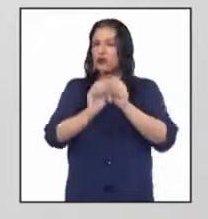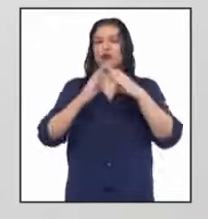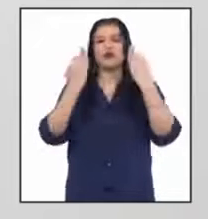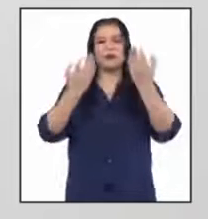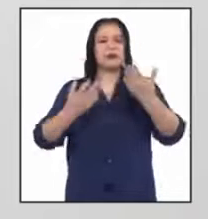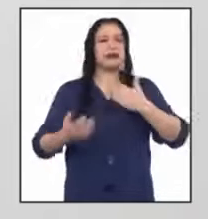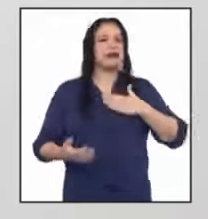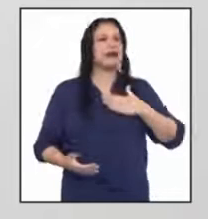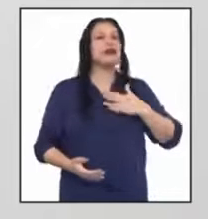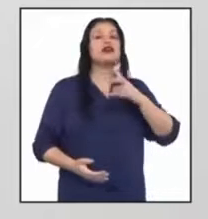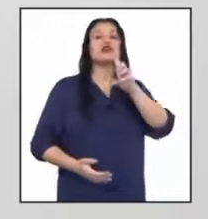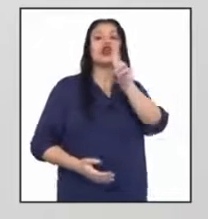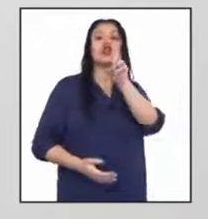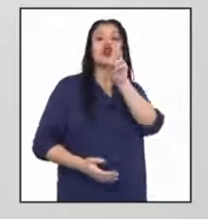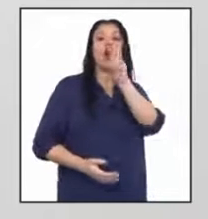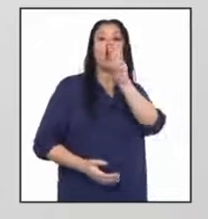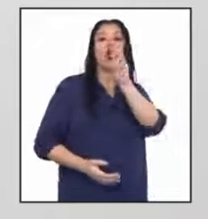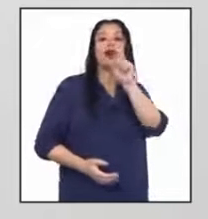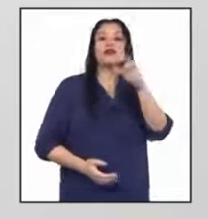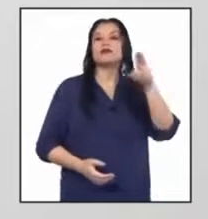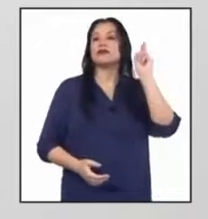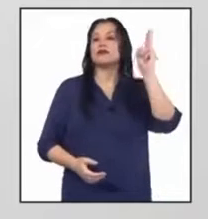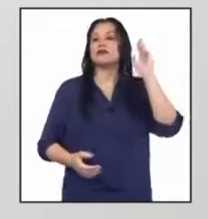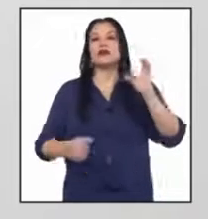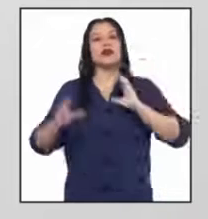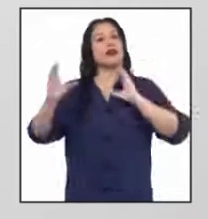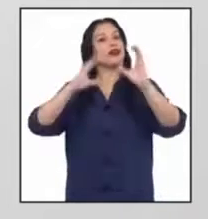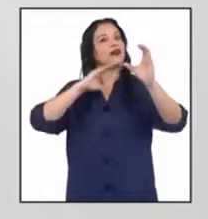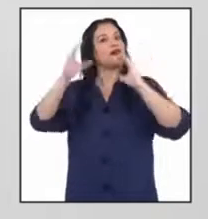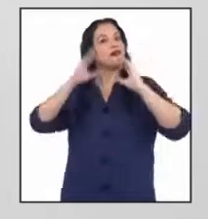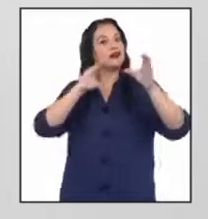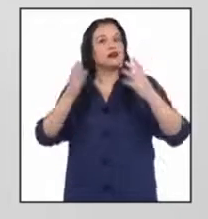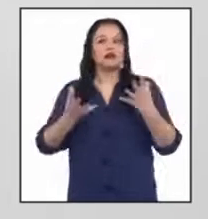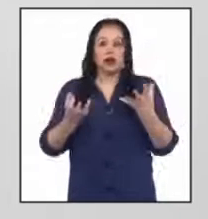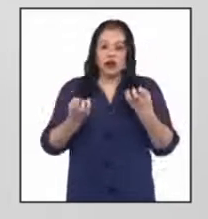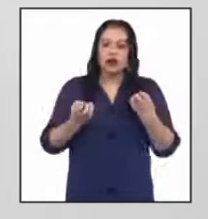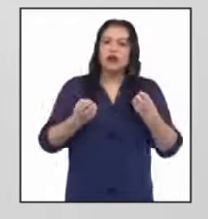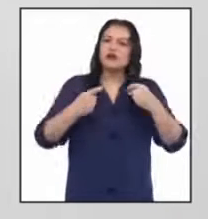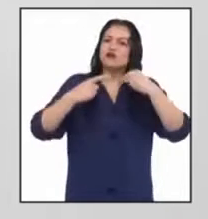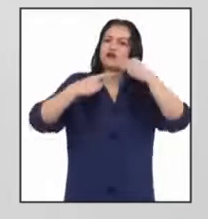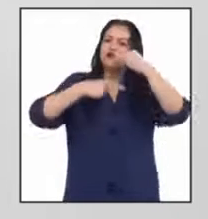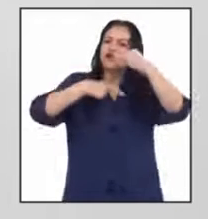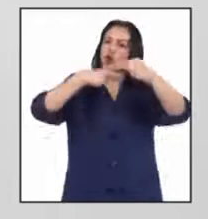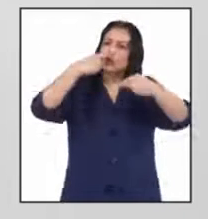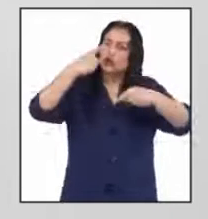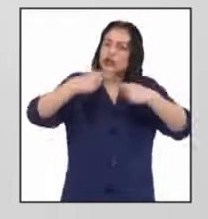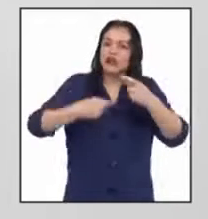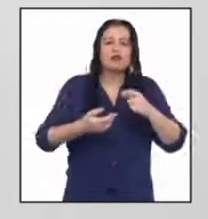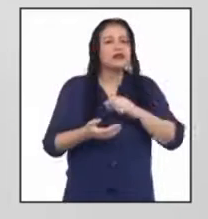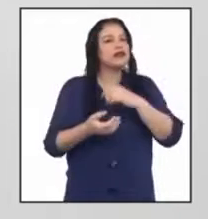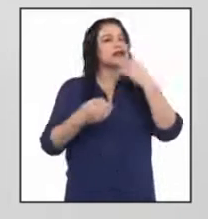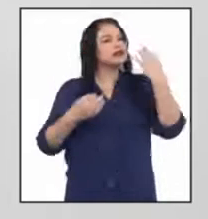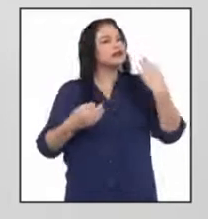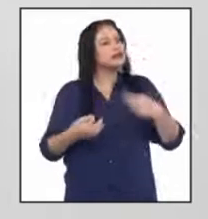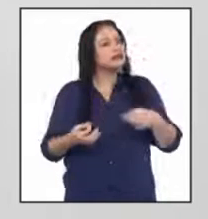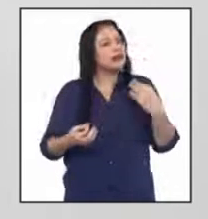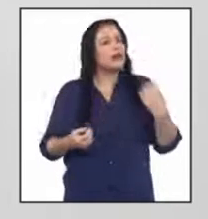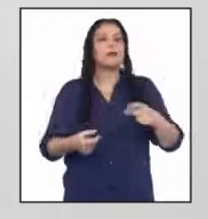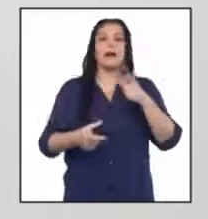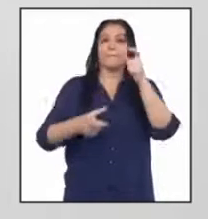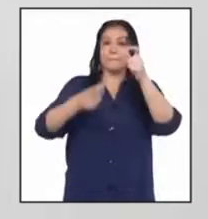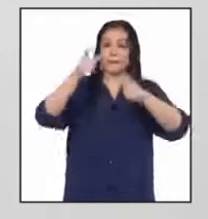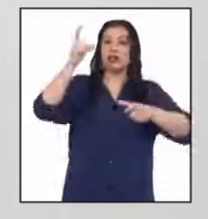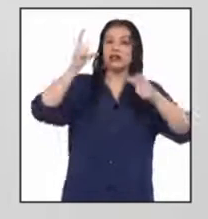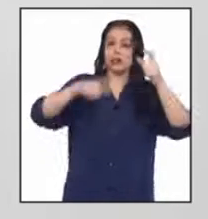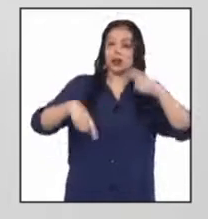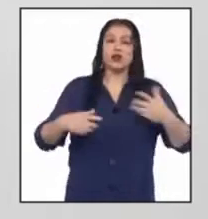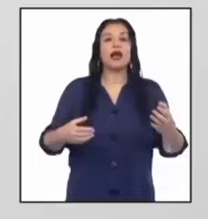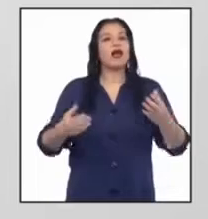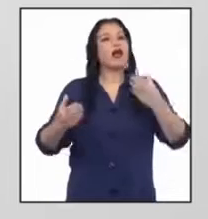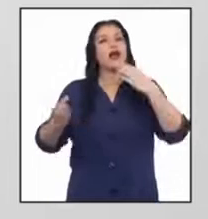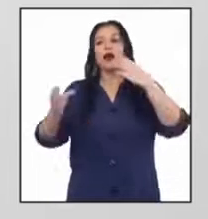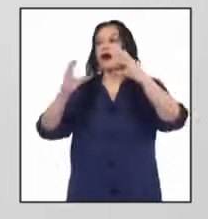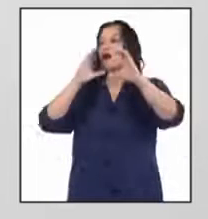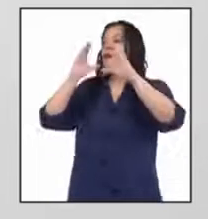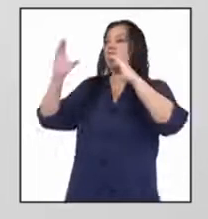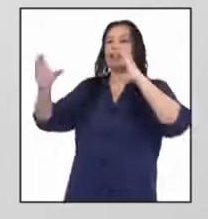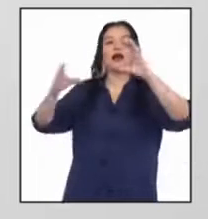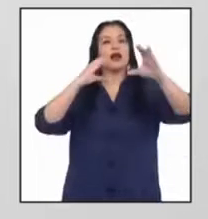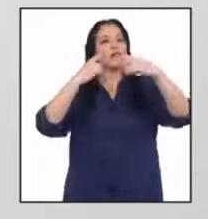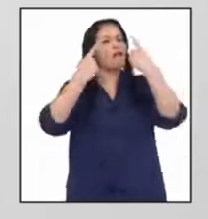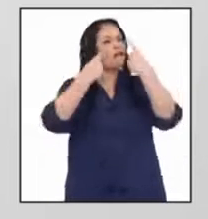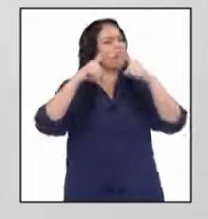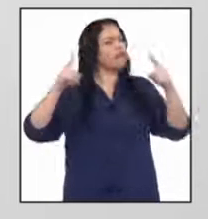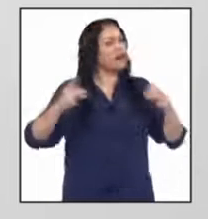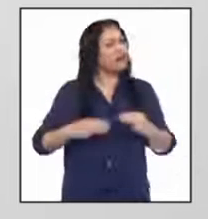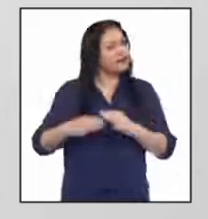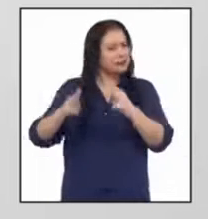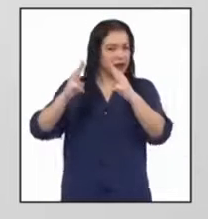Doris Cornejo, profesora de comunicación, y quiero comenzar contándoles que en todo momento los seres humanos nos comunicamos de muchas